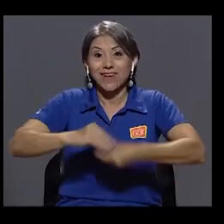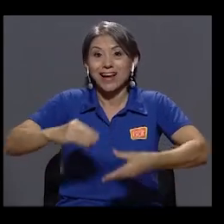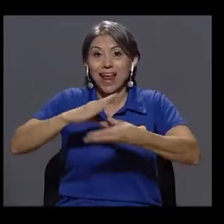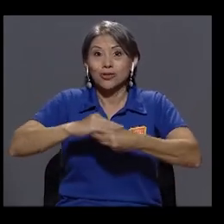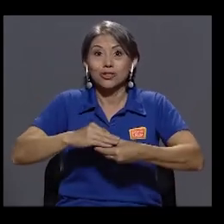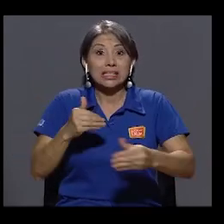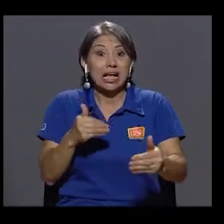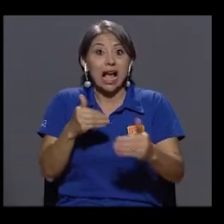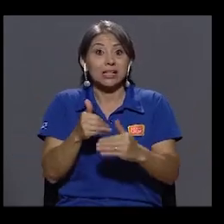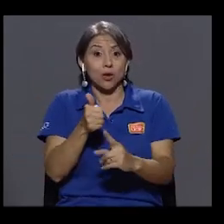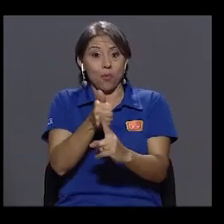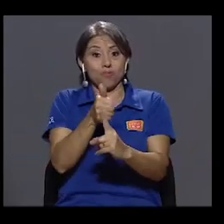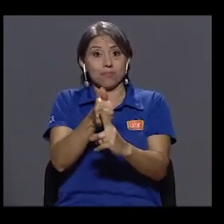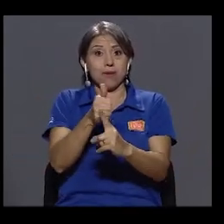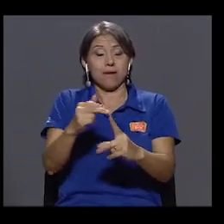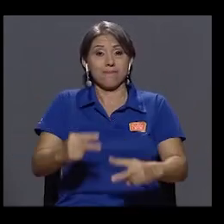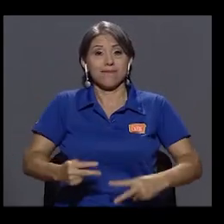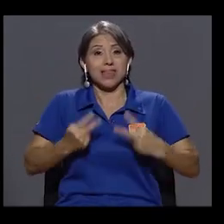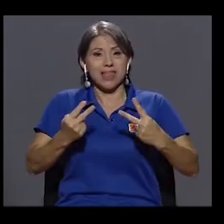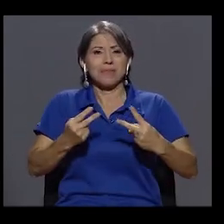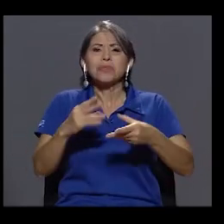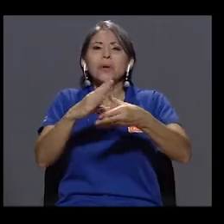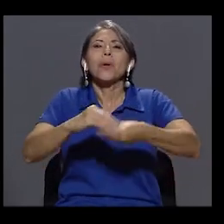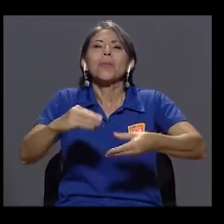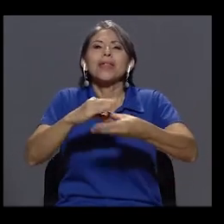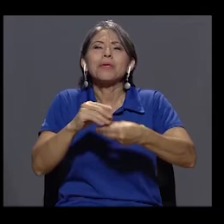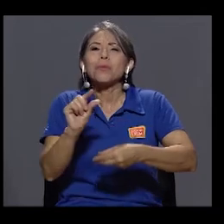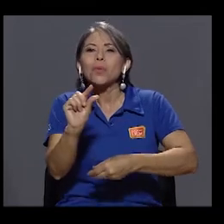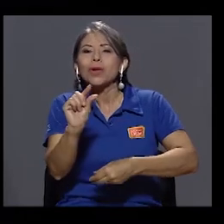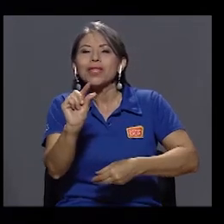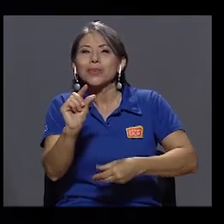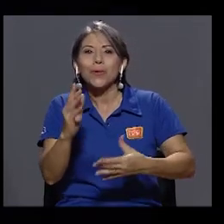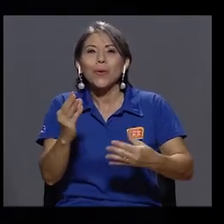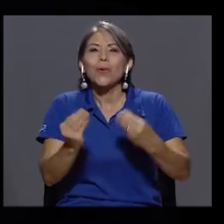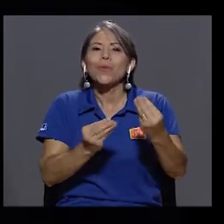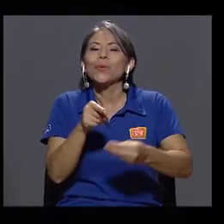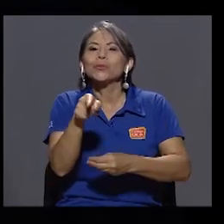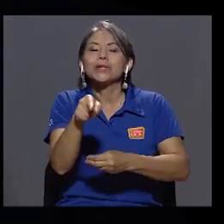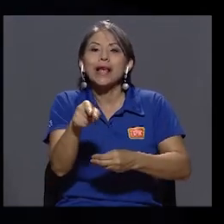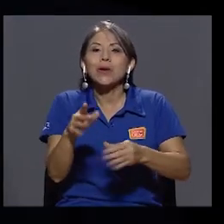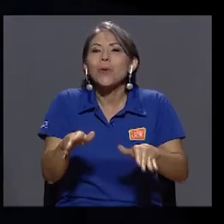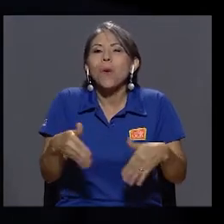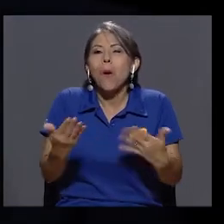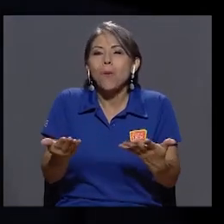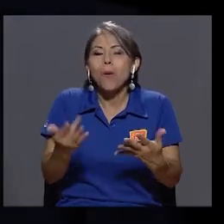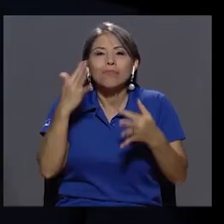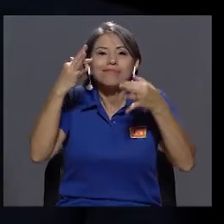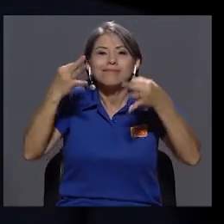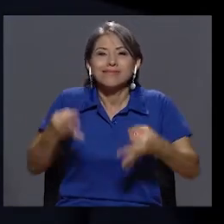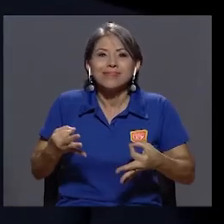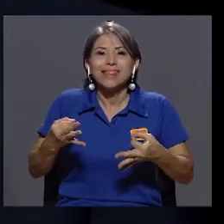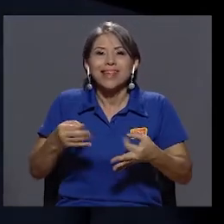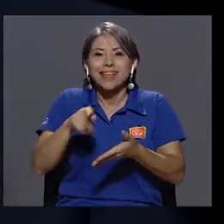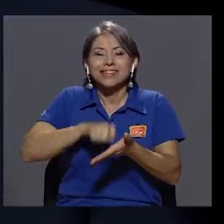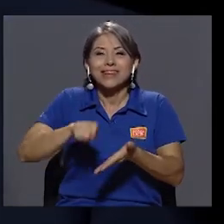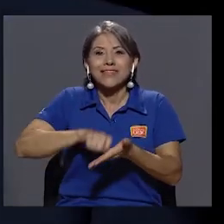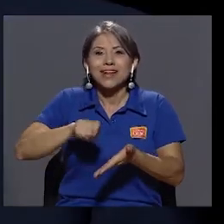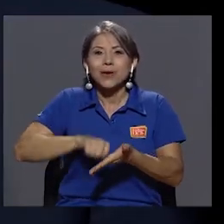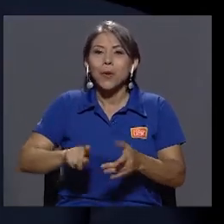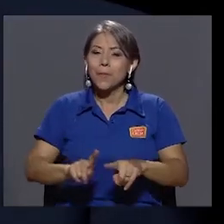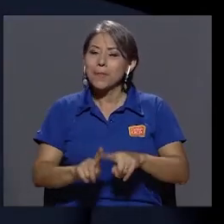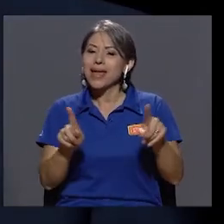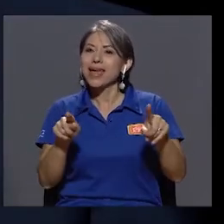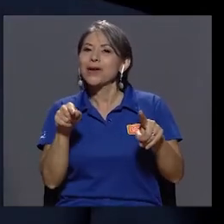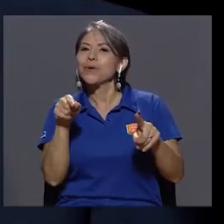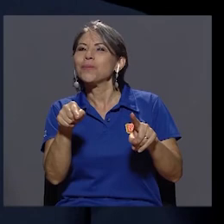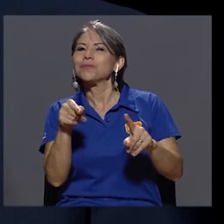suya comenten un poquito como usted se tomó la decisión de escribirlo pero más allá de eso